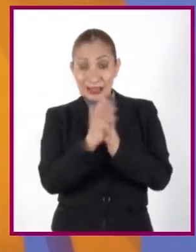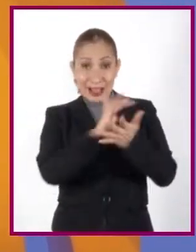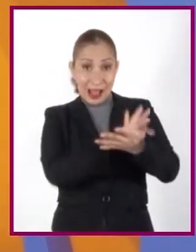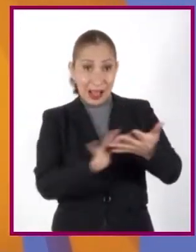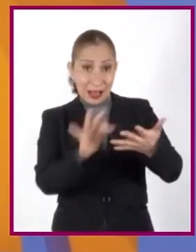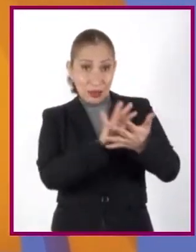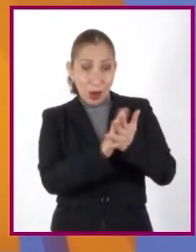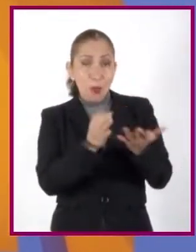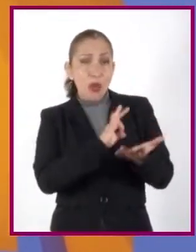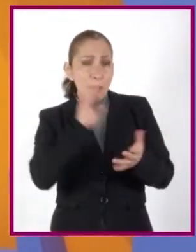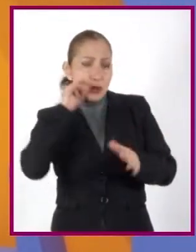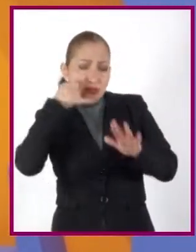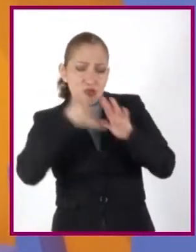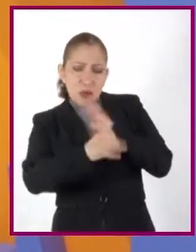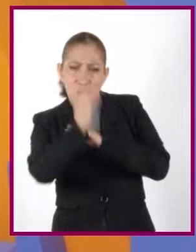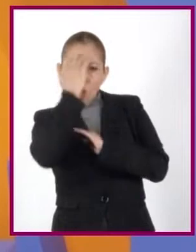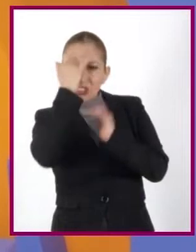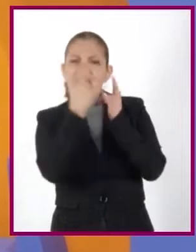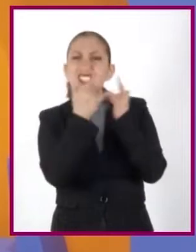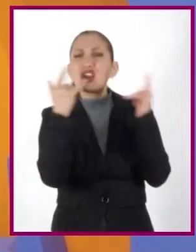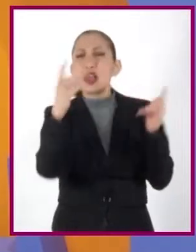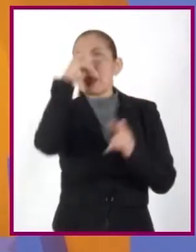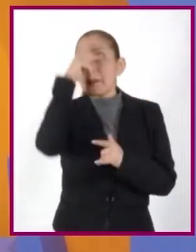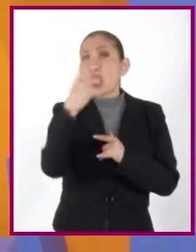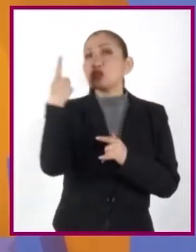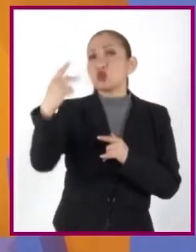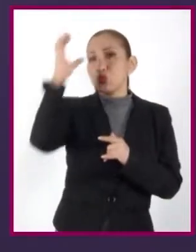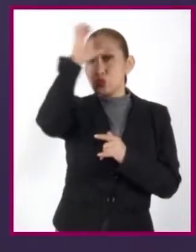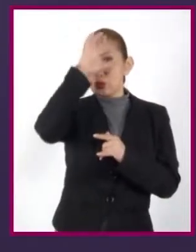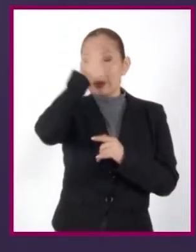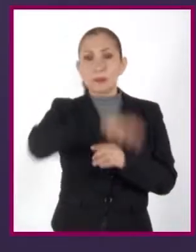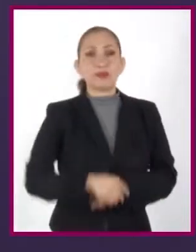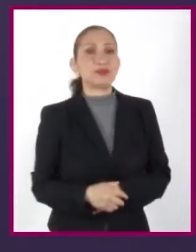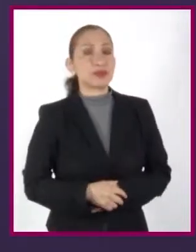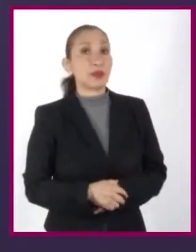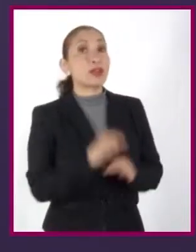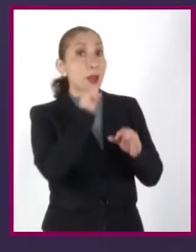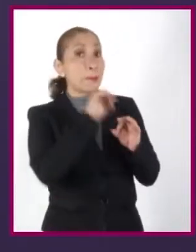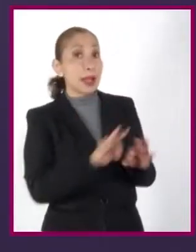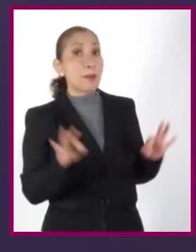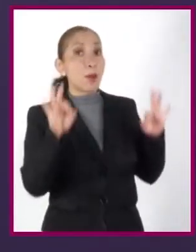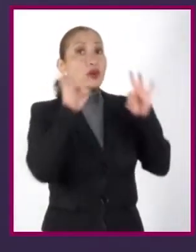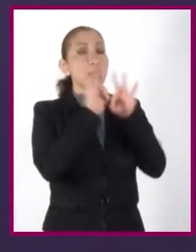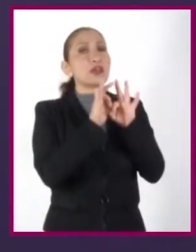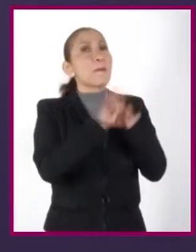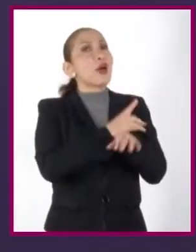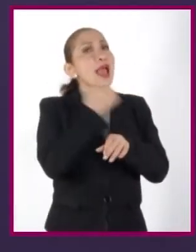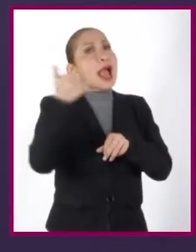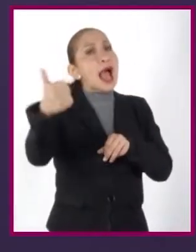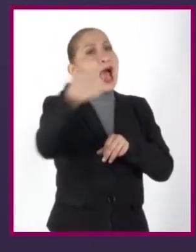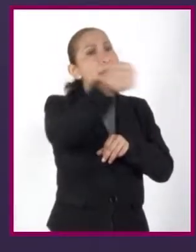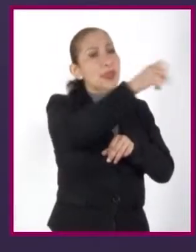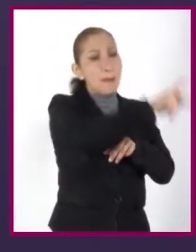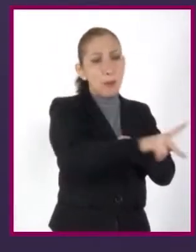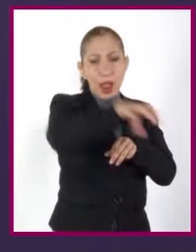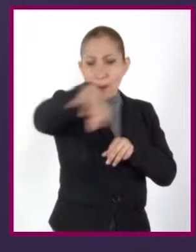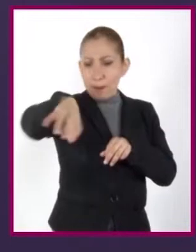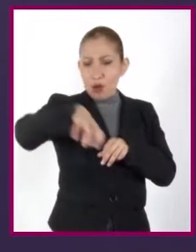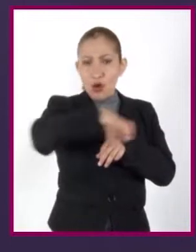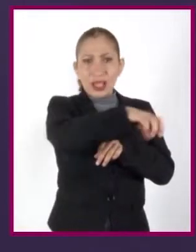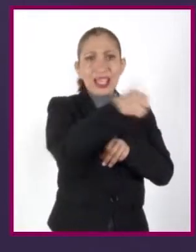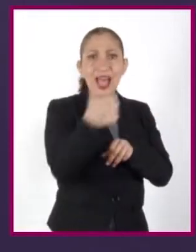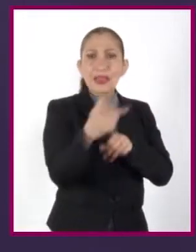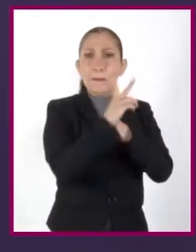podremos adentrarnos un poco más en la historia de nuestro país y su cultura. Y su importancia es porque cada pueblo y cada